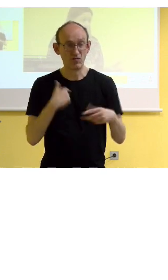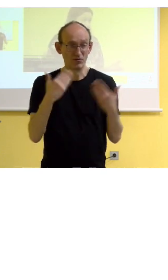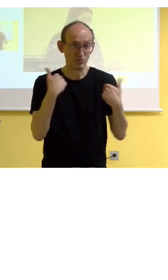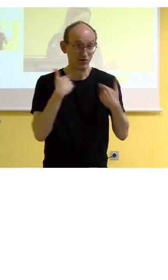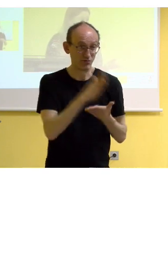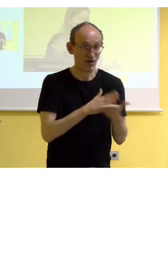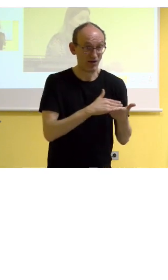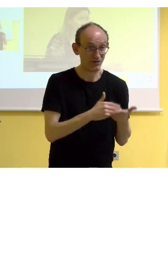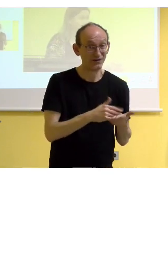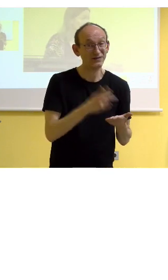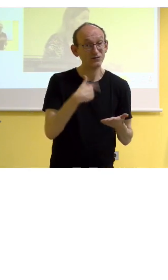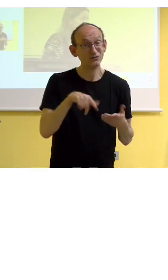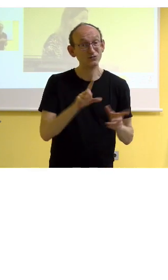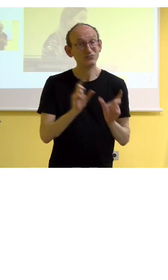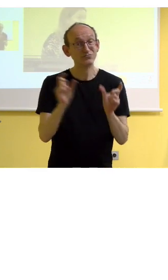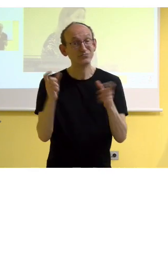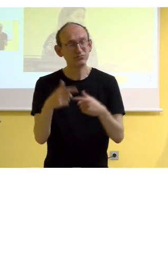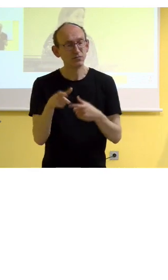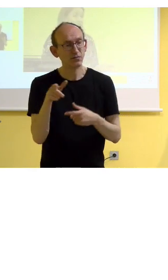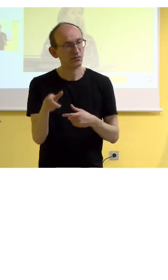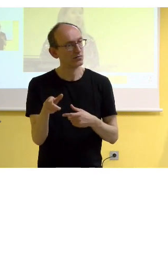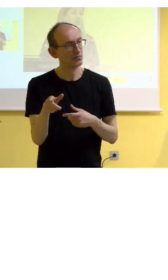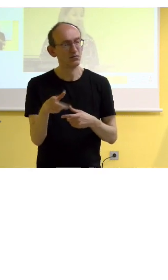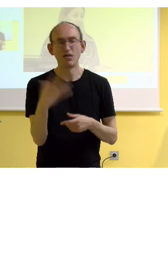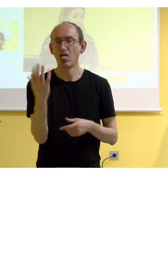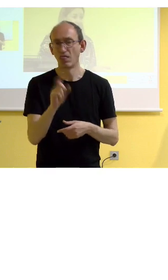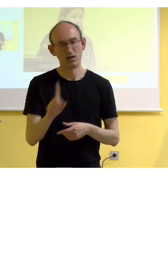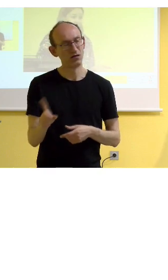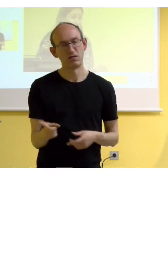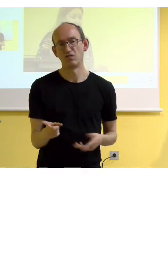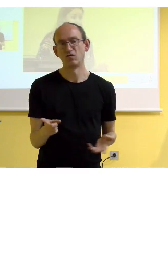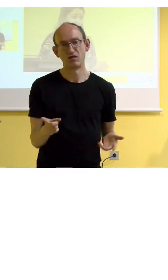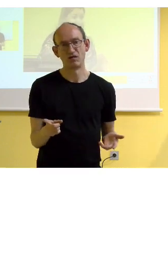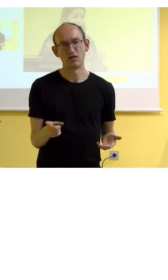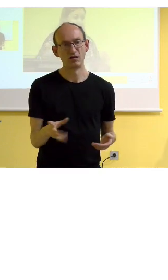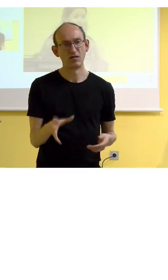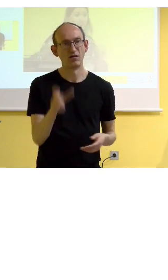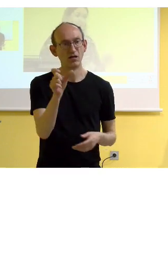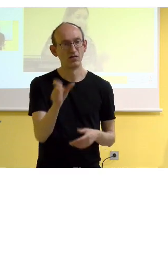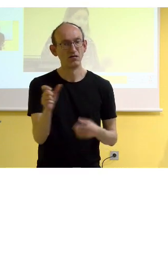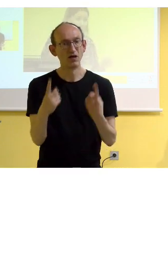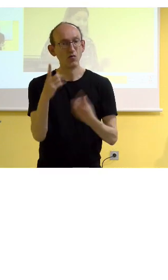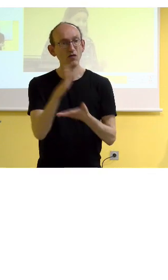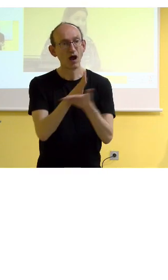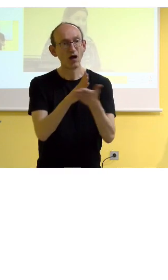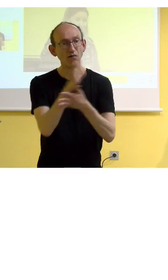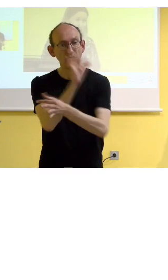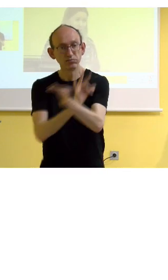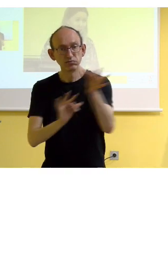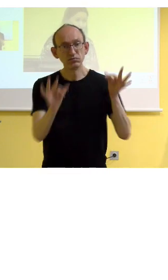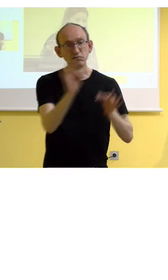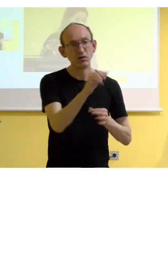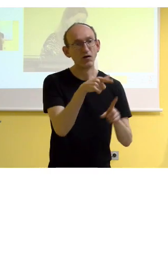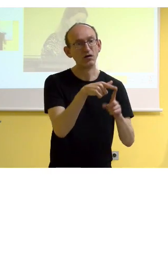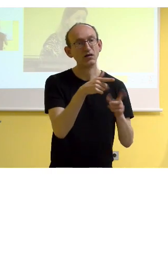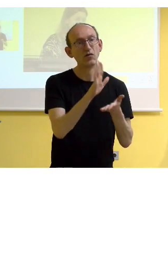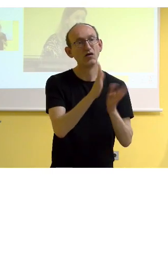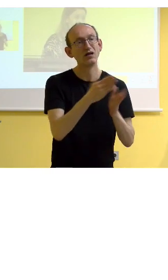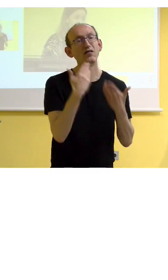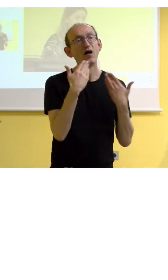pues cuando nos juntamos, es que eso no debería de ser así. O sea, de hecho hay gente que se cambia de comunidad para hacer los tratamientos por la Seguridad